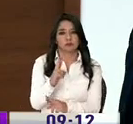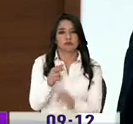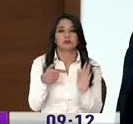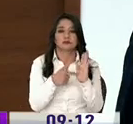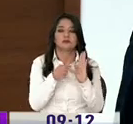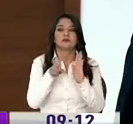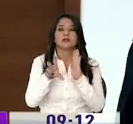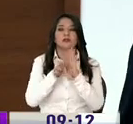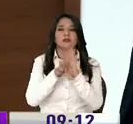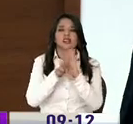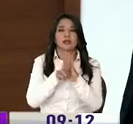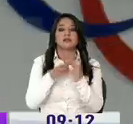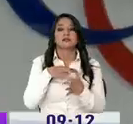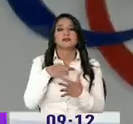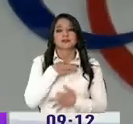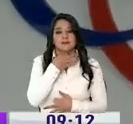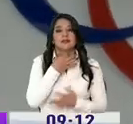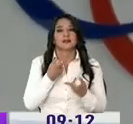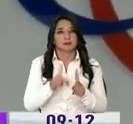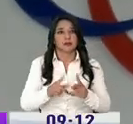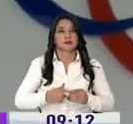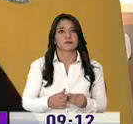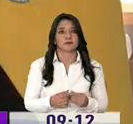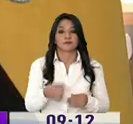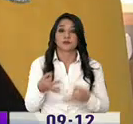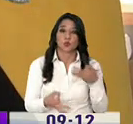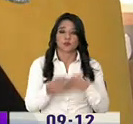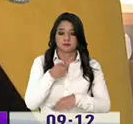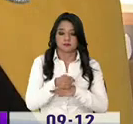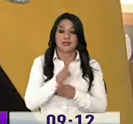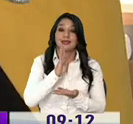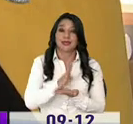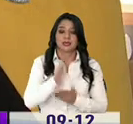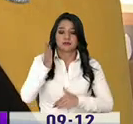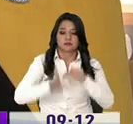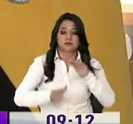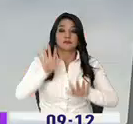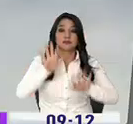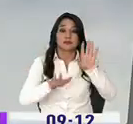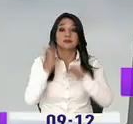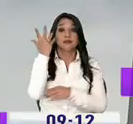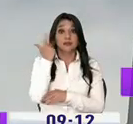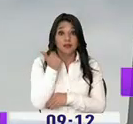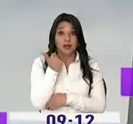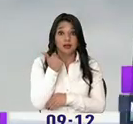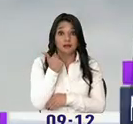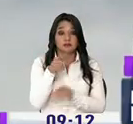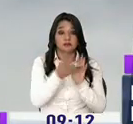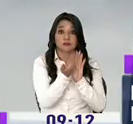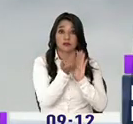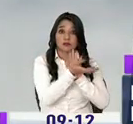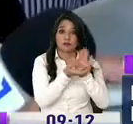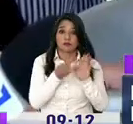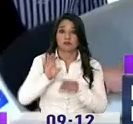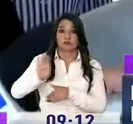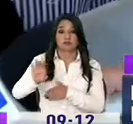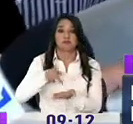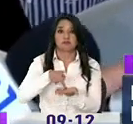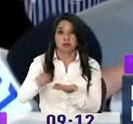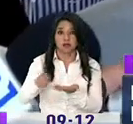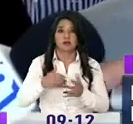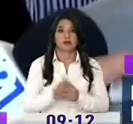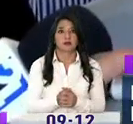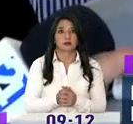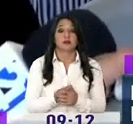expresa en el Código Civil. La jueza dispuso que el IES en un plazo de 15 días libere esos recursos. Luego